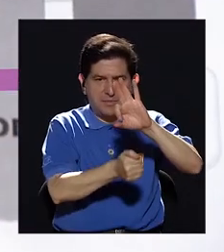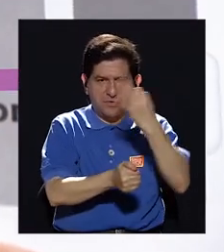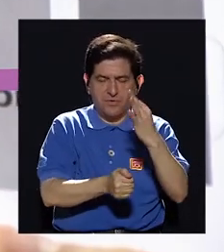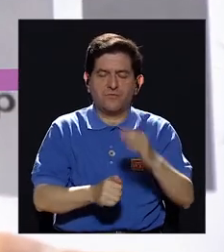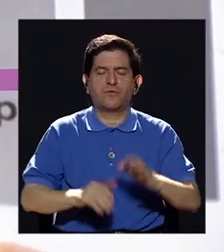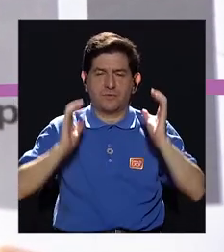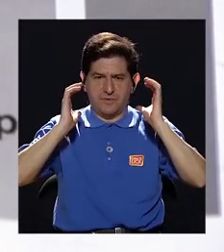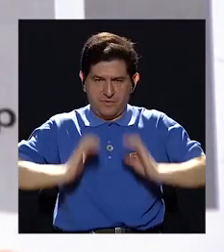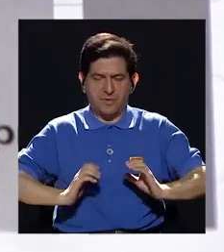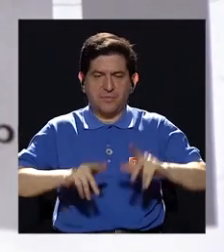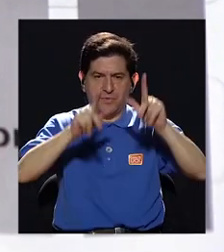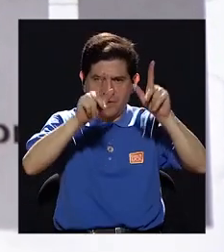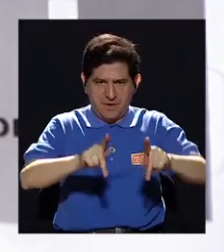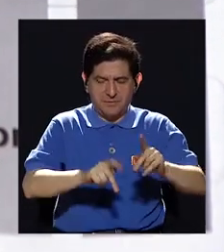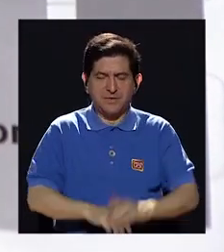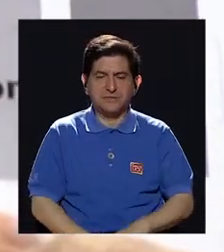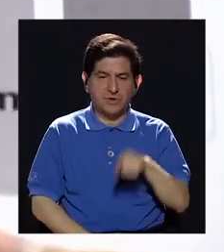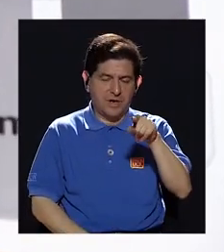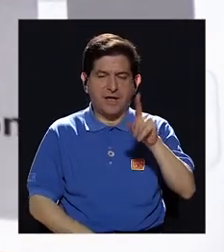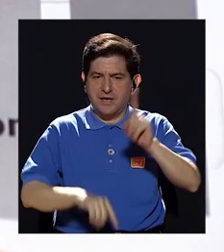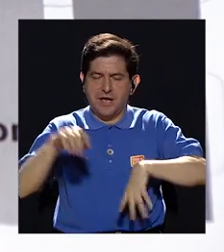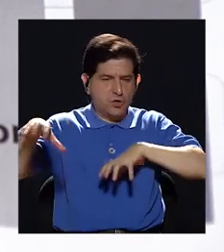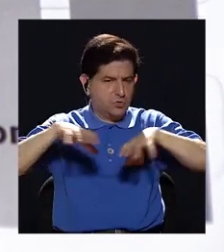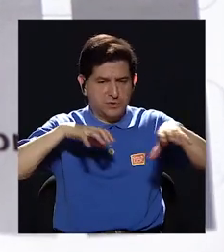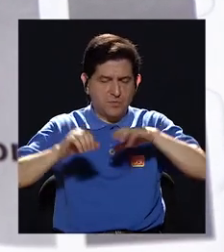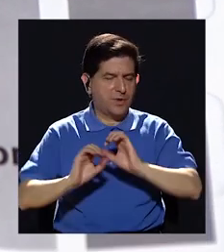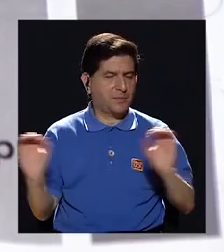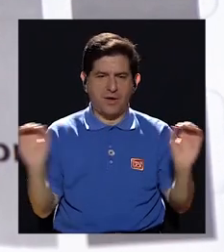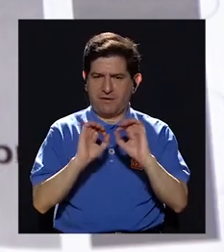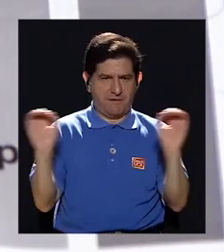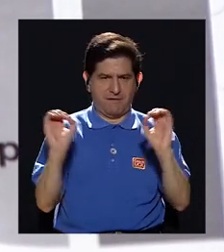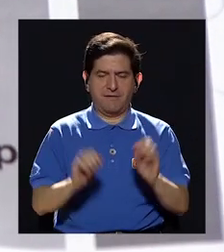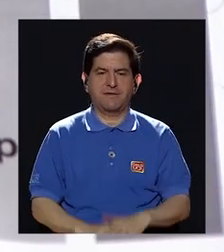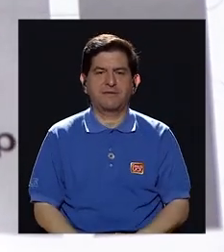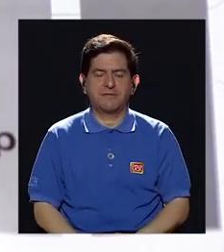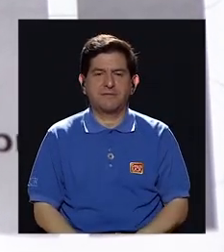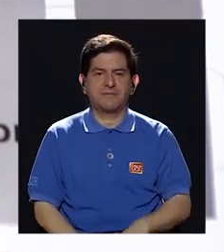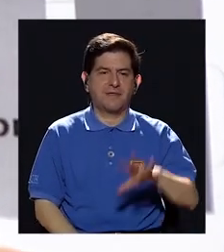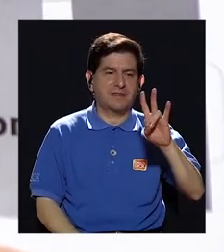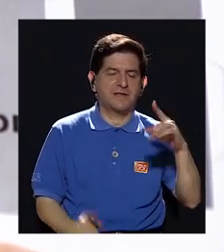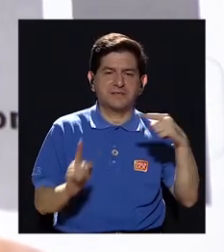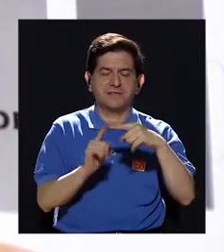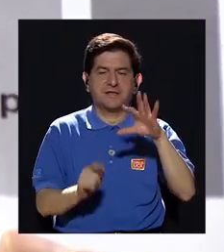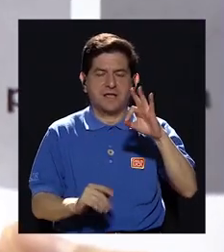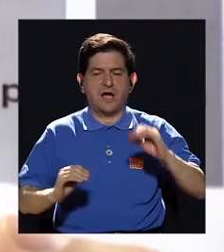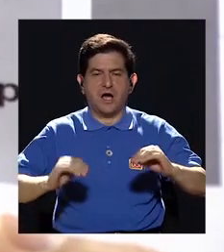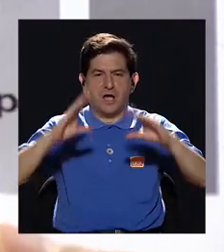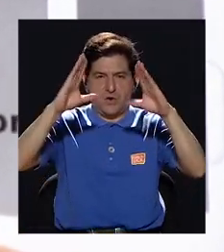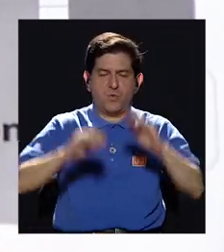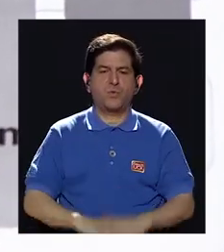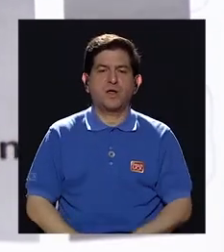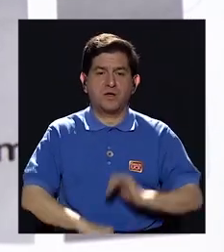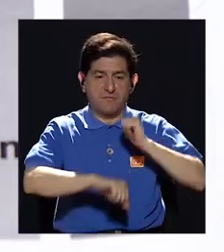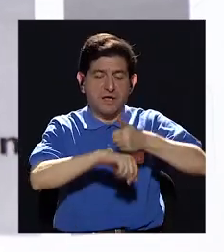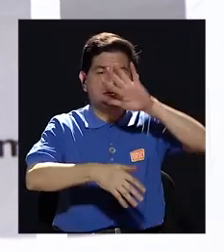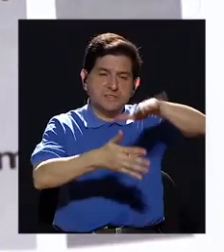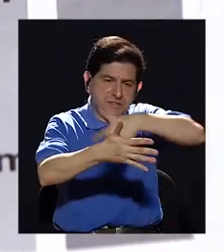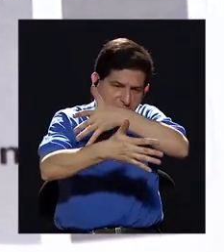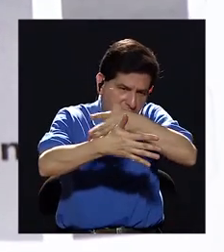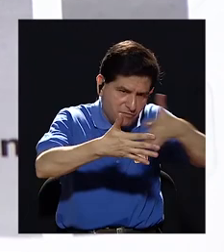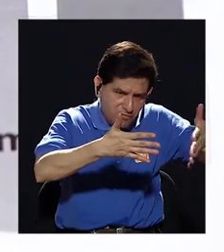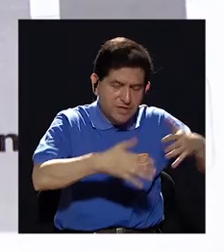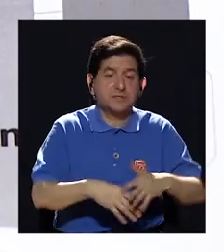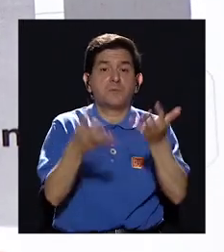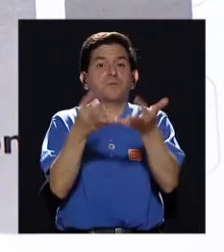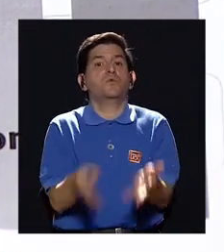de posición a la persona que está con inmovilización absoluta, por lo menos de 7 a 9 de la mañana, y crearse este horario.